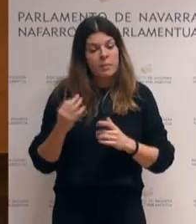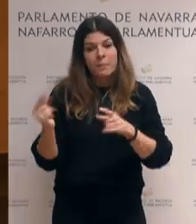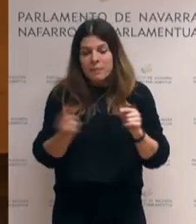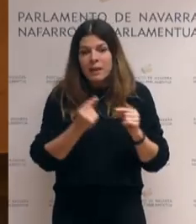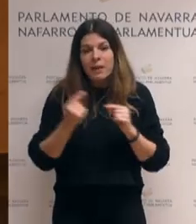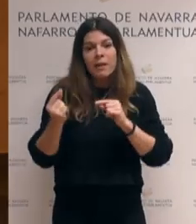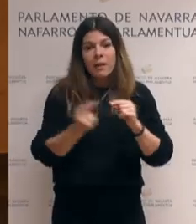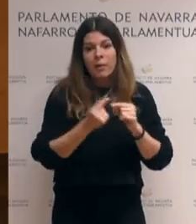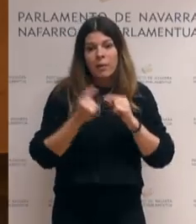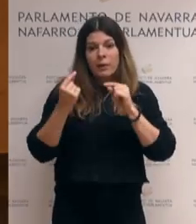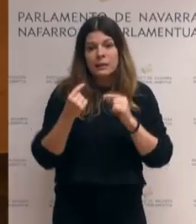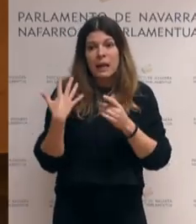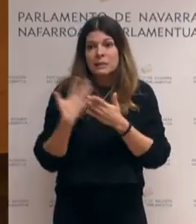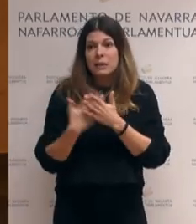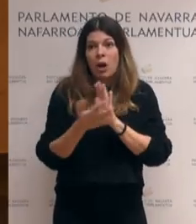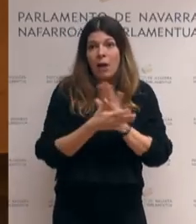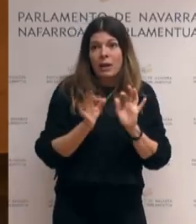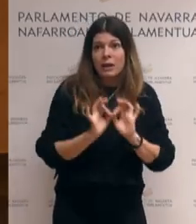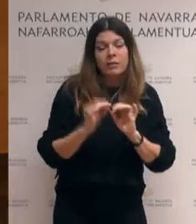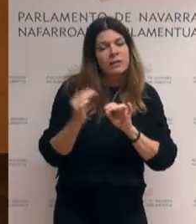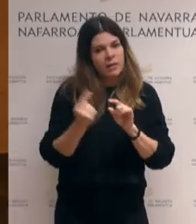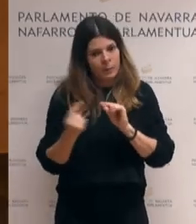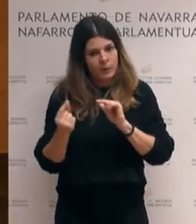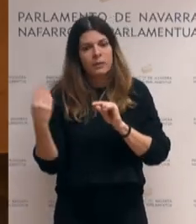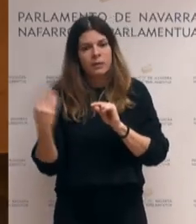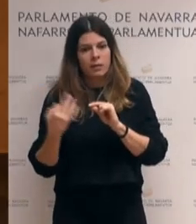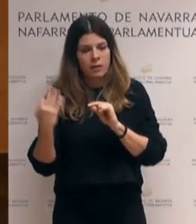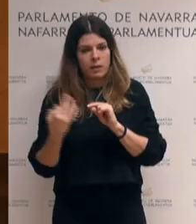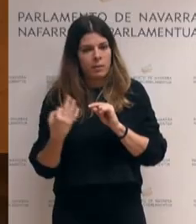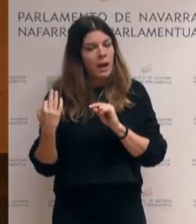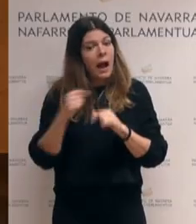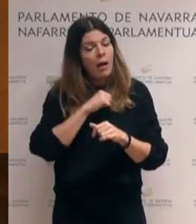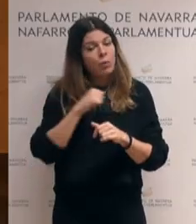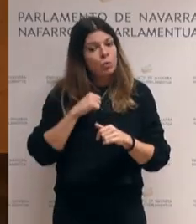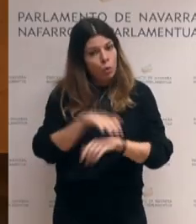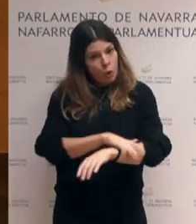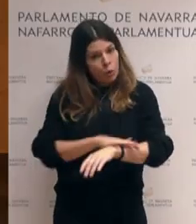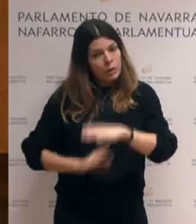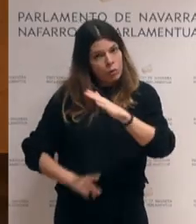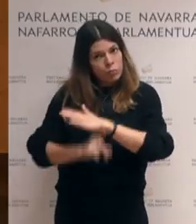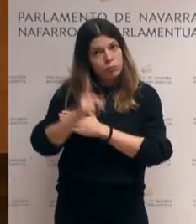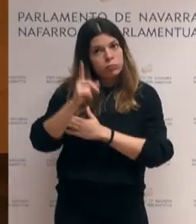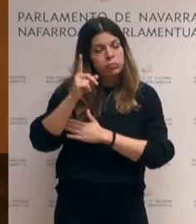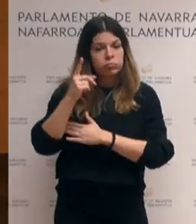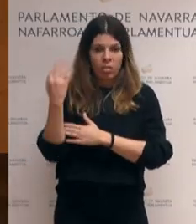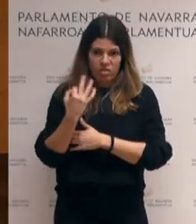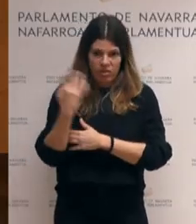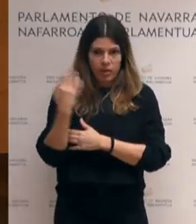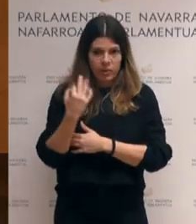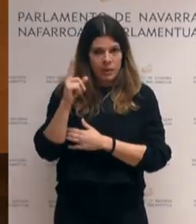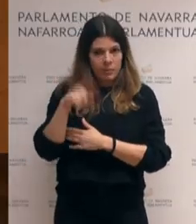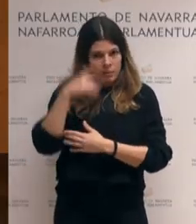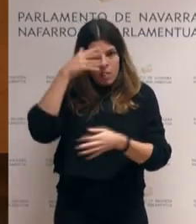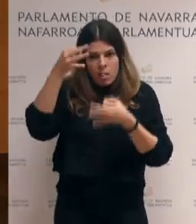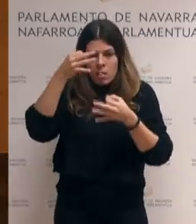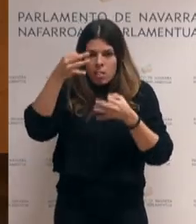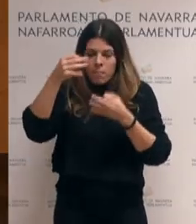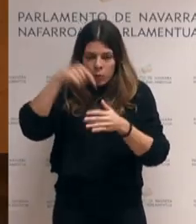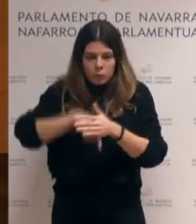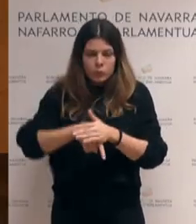autobu Aurrera egitea eta saka gizarte eredu bideo eta